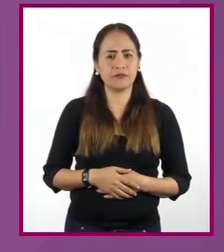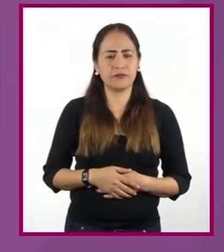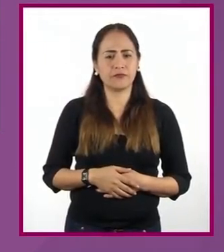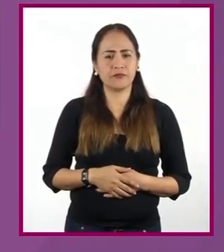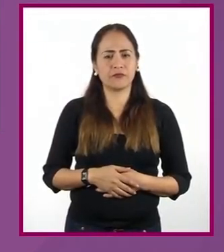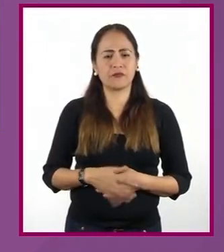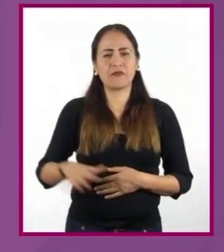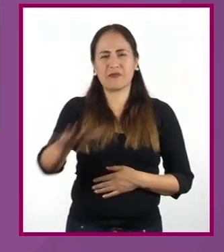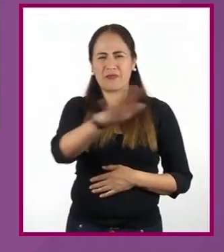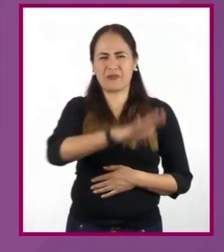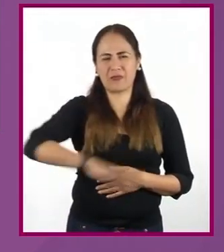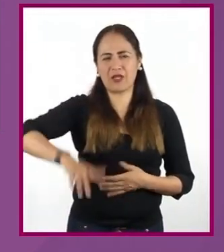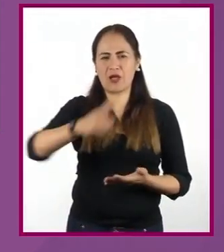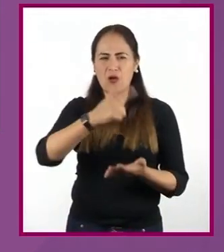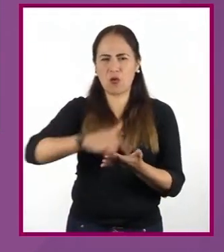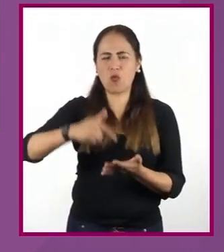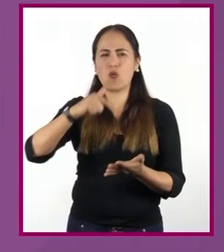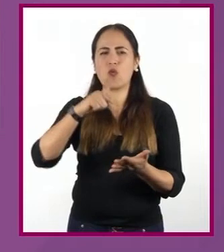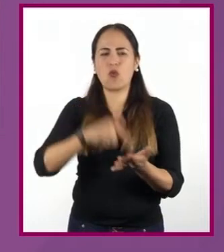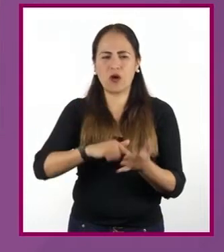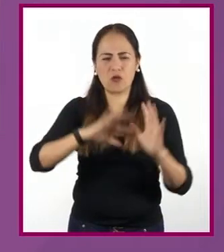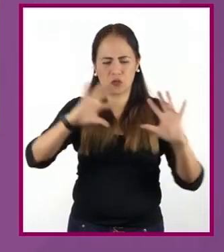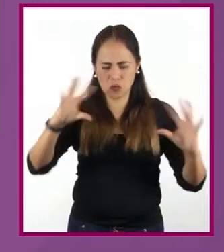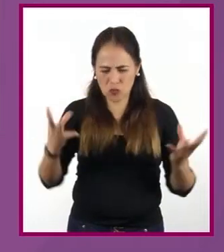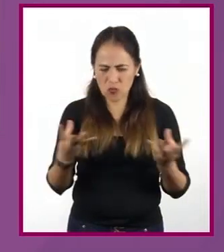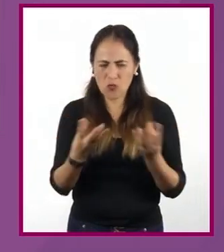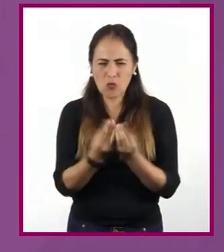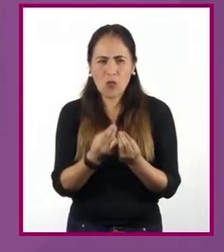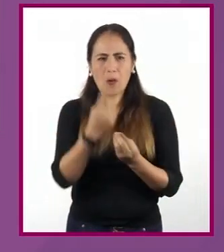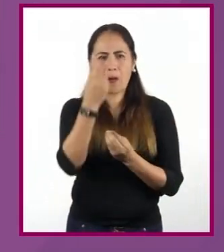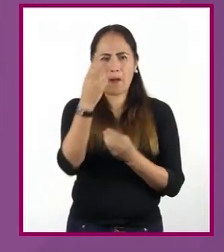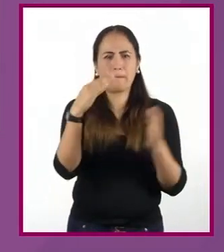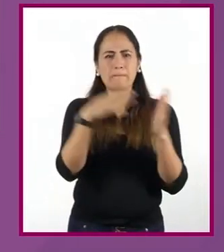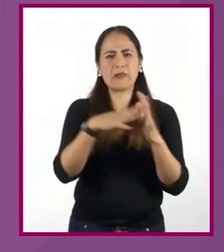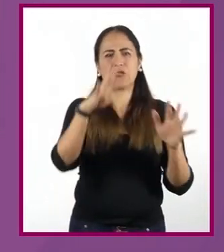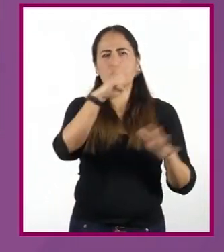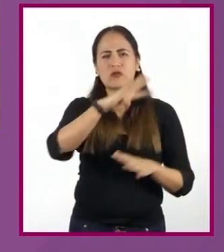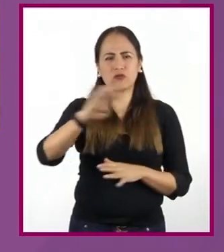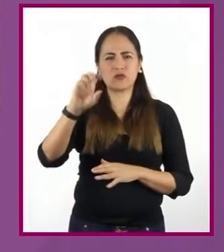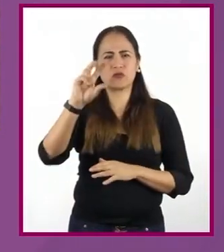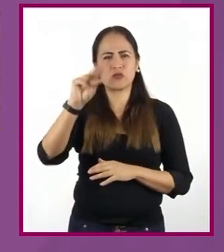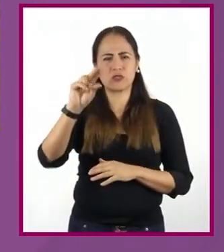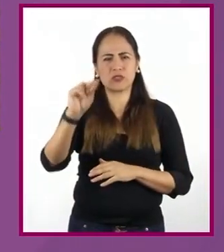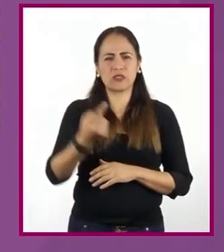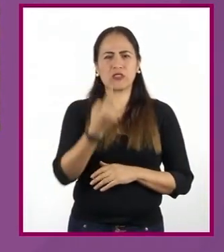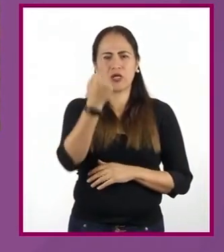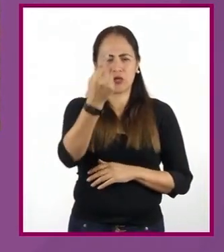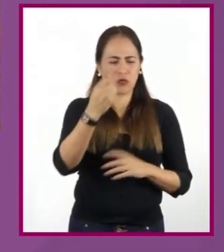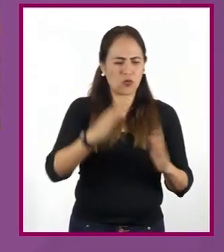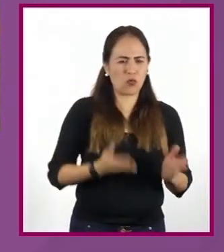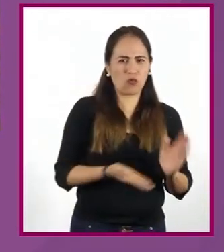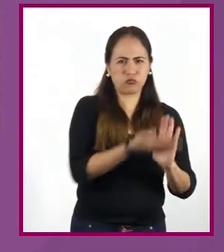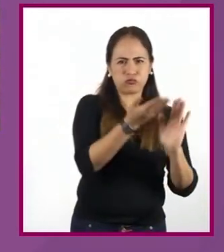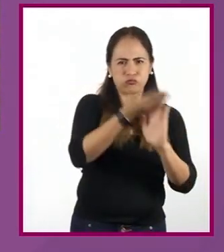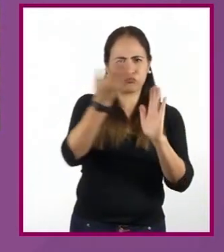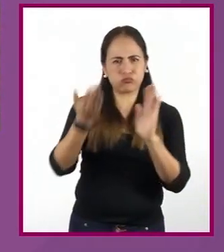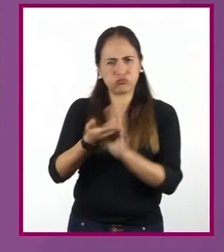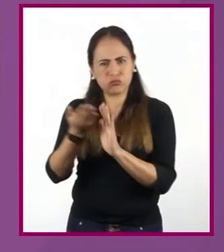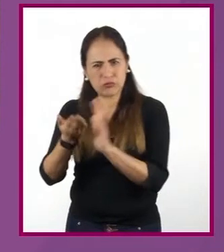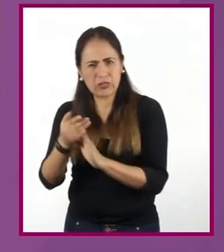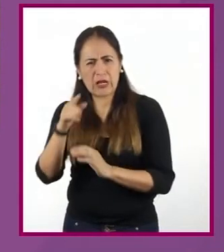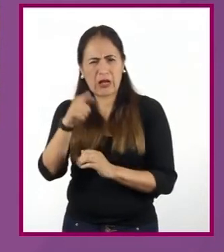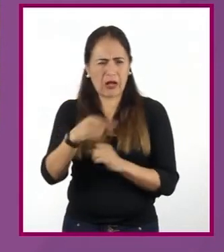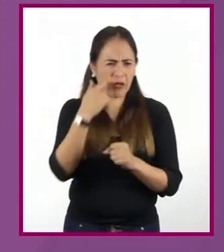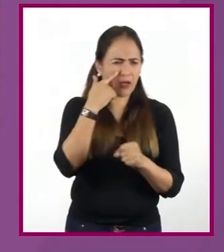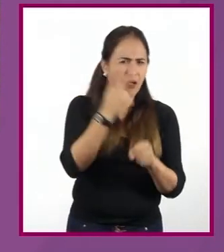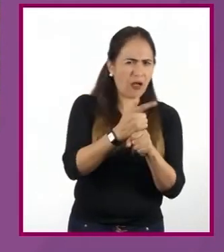El sitio arqueológico está conformado por más de 1.481 estructuras. El arduo proceso de las exploraciones y